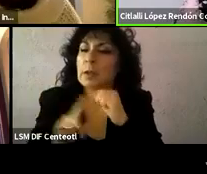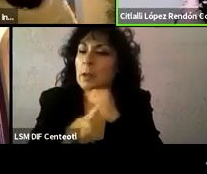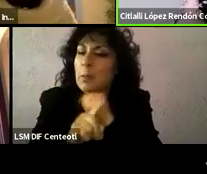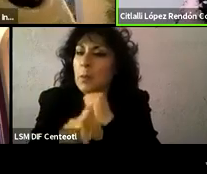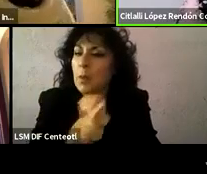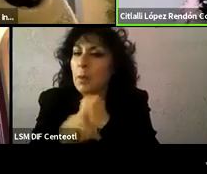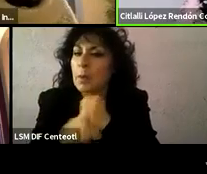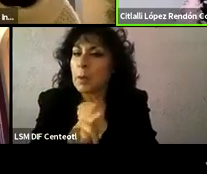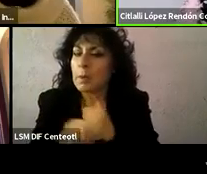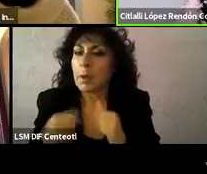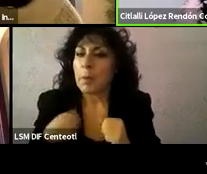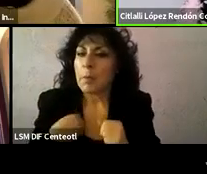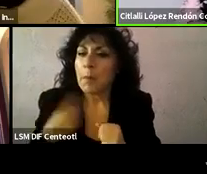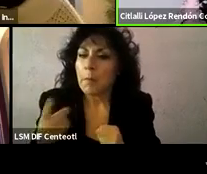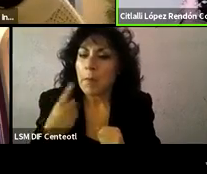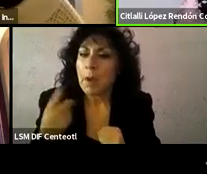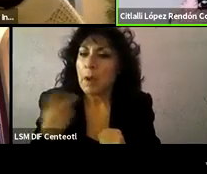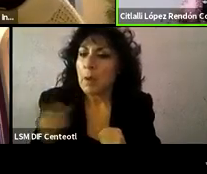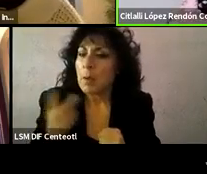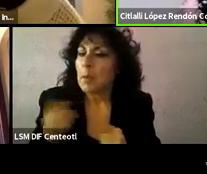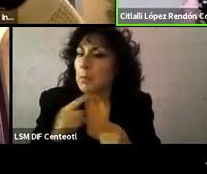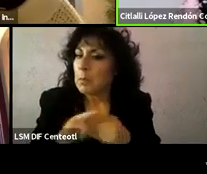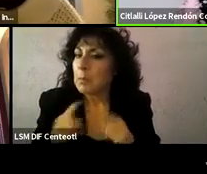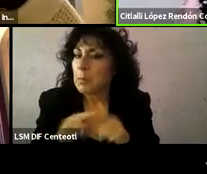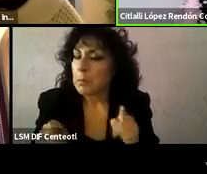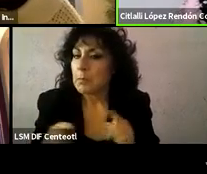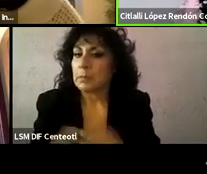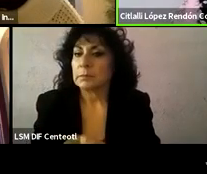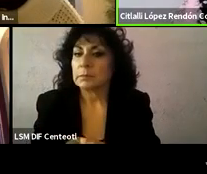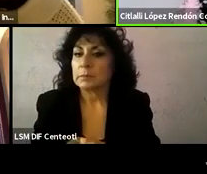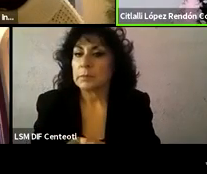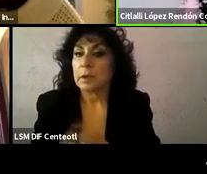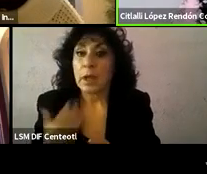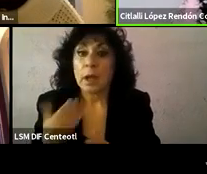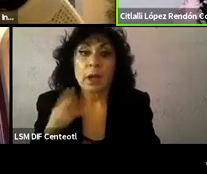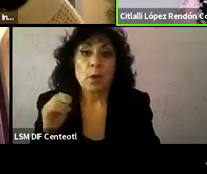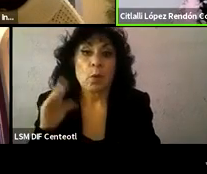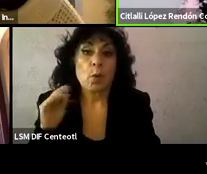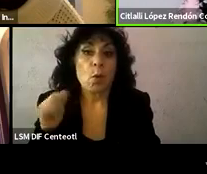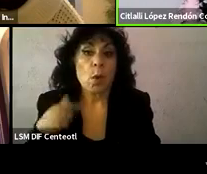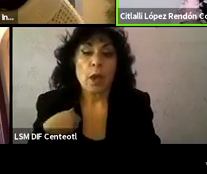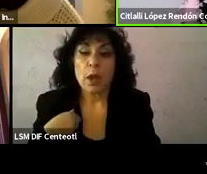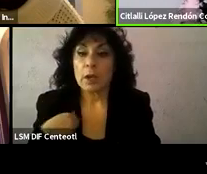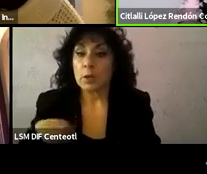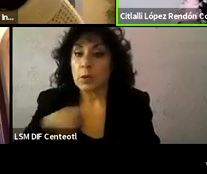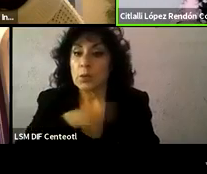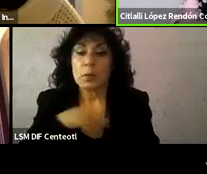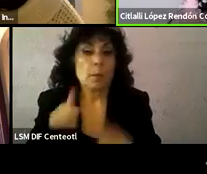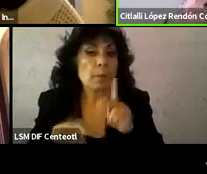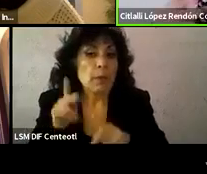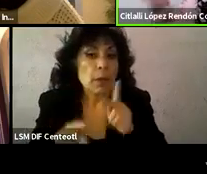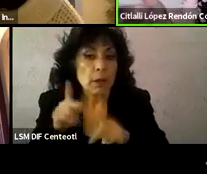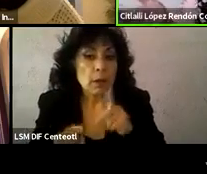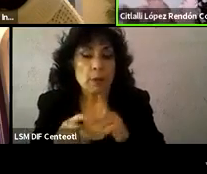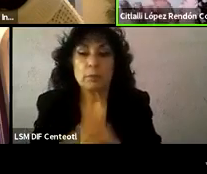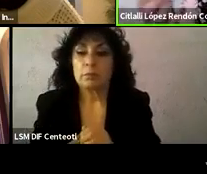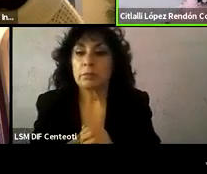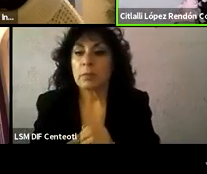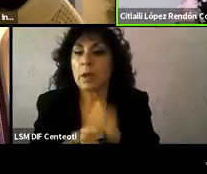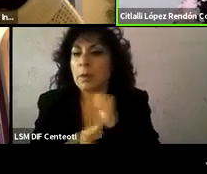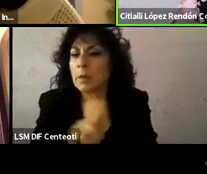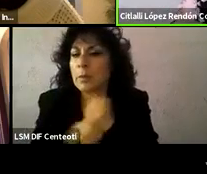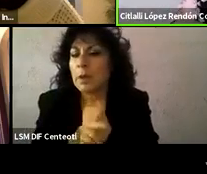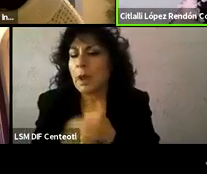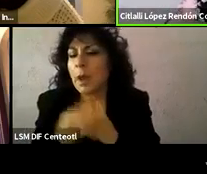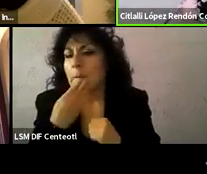otra pregunta. Y cuando lo platicábamos en Cocoa, bueno, pues hablábamos de que el conflicto en sí mismo no es ni bueno ni